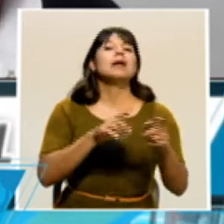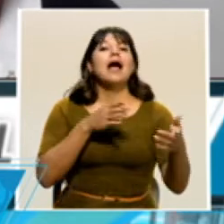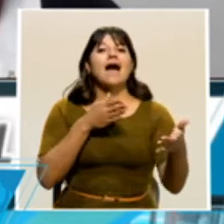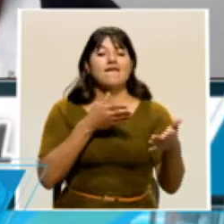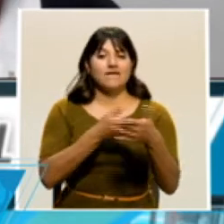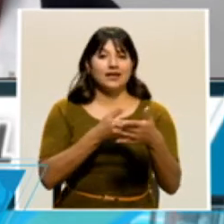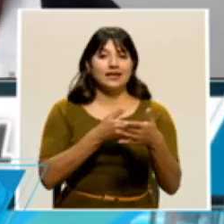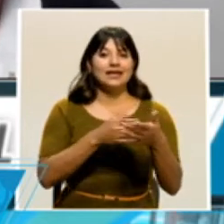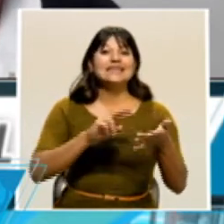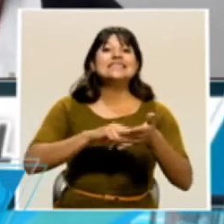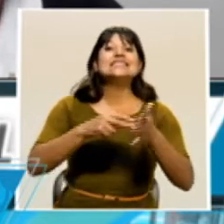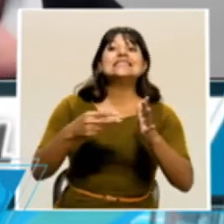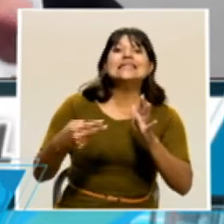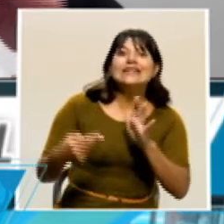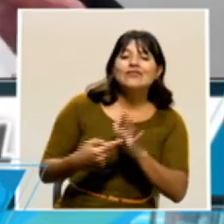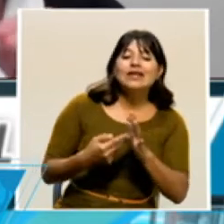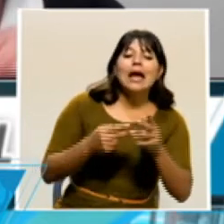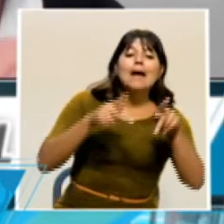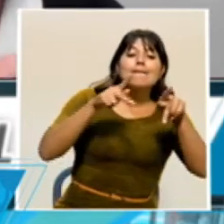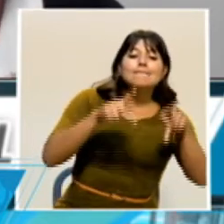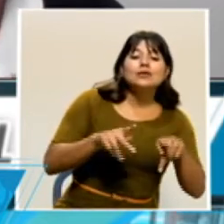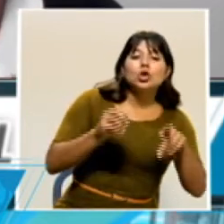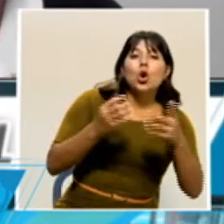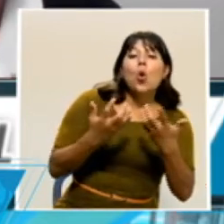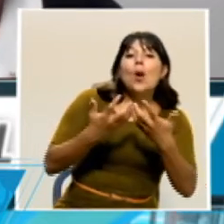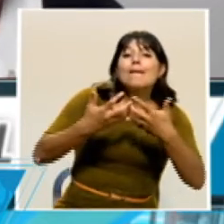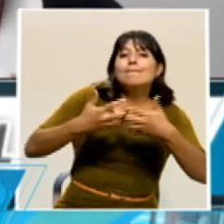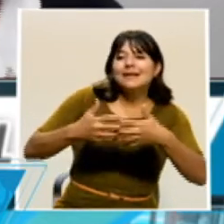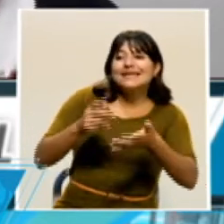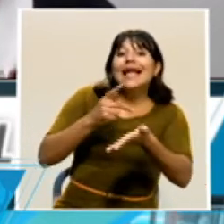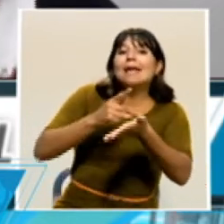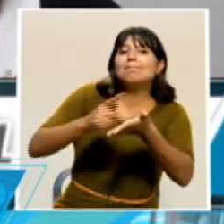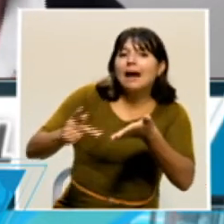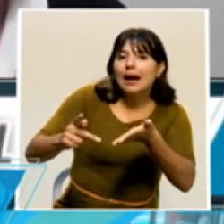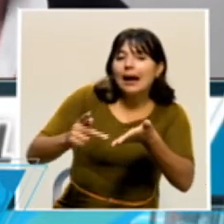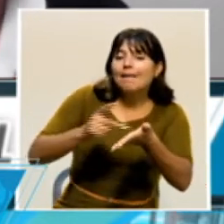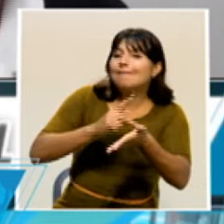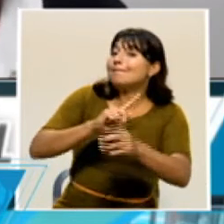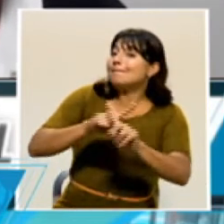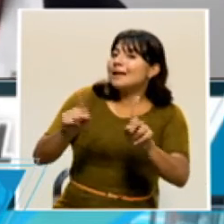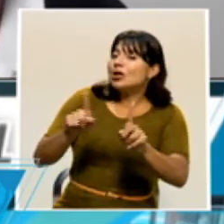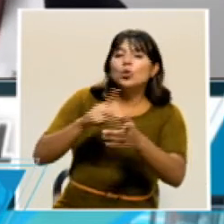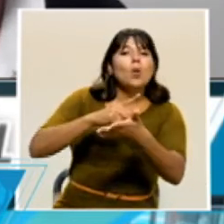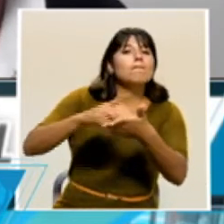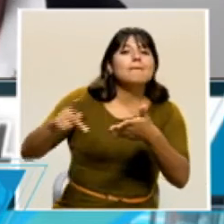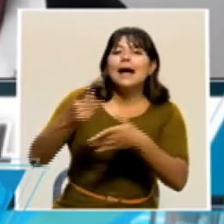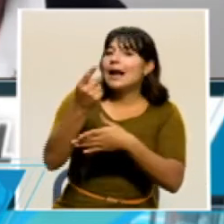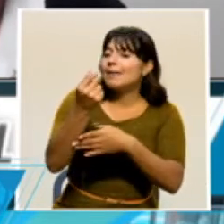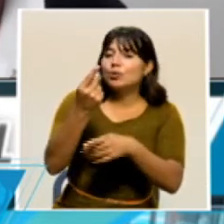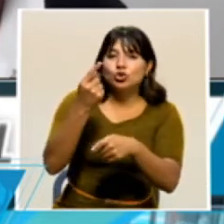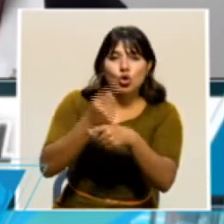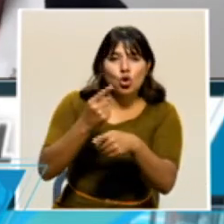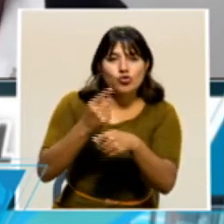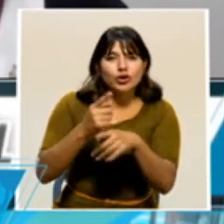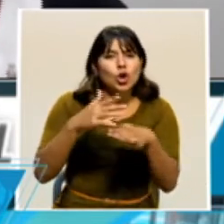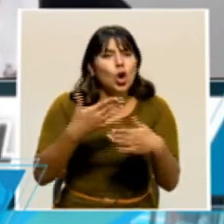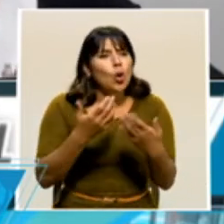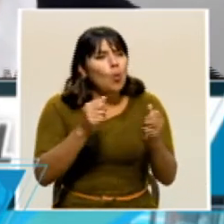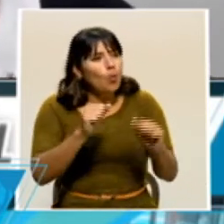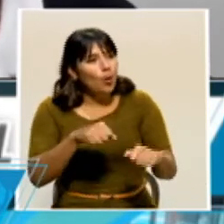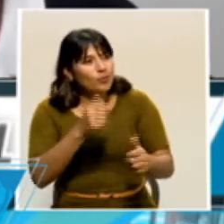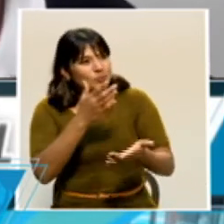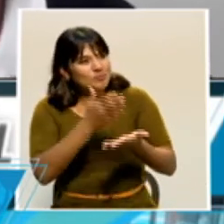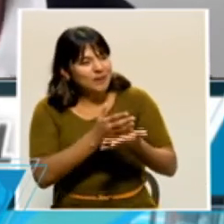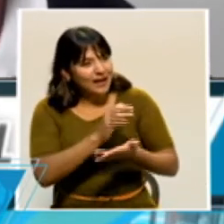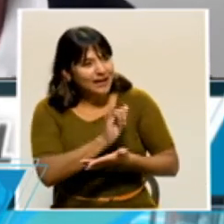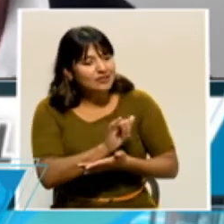encuentra un caminito para no cumplir. Un portillo ahí. Un portillo. ¿Cómo cerrar esos portillos y esas fugas? Bueno,